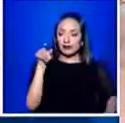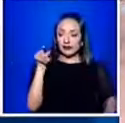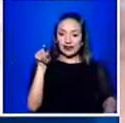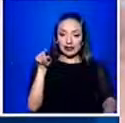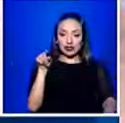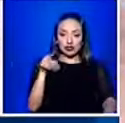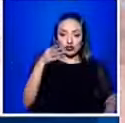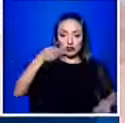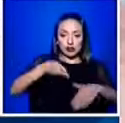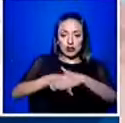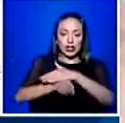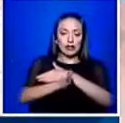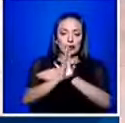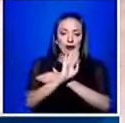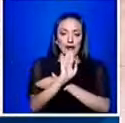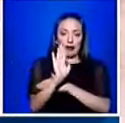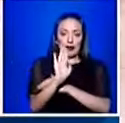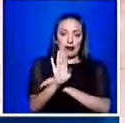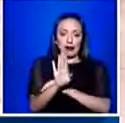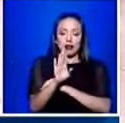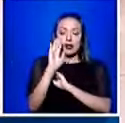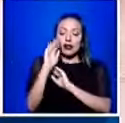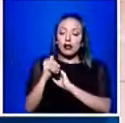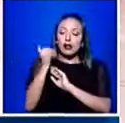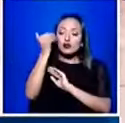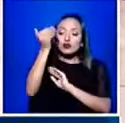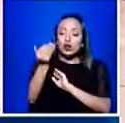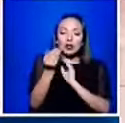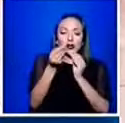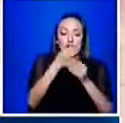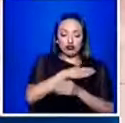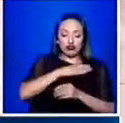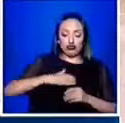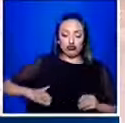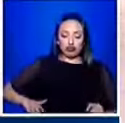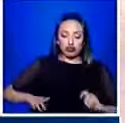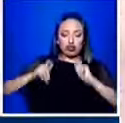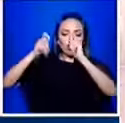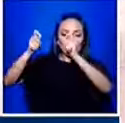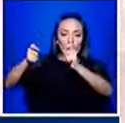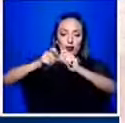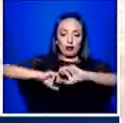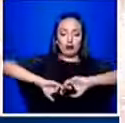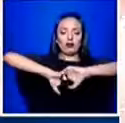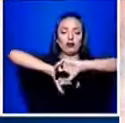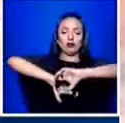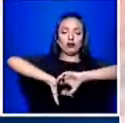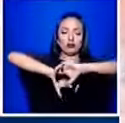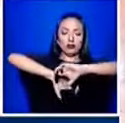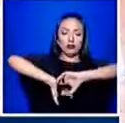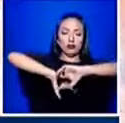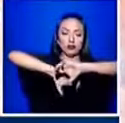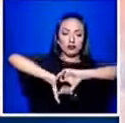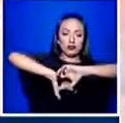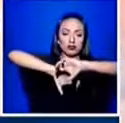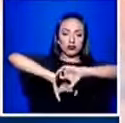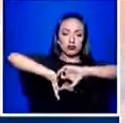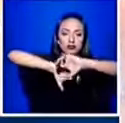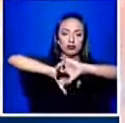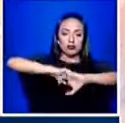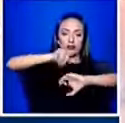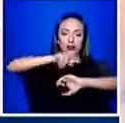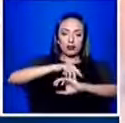están entrando las escuadras y en los próximos minutos serán entregadas los portaestandartes para realizar el